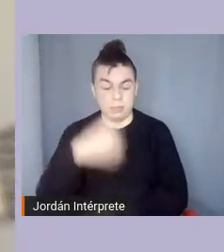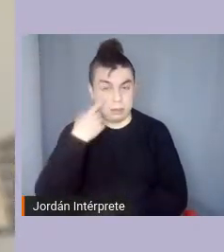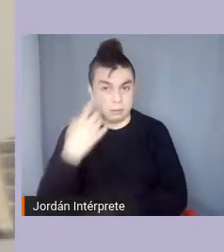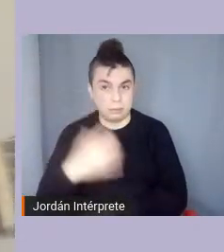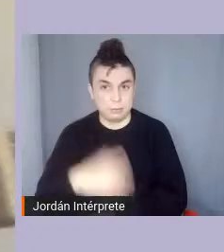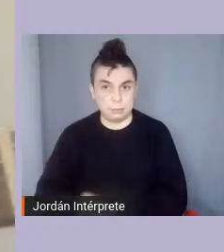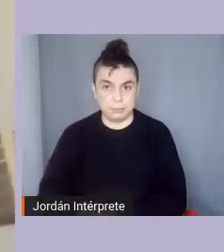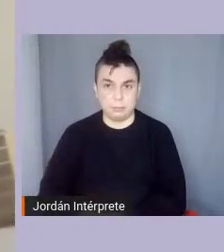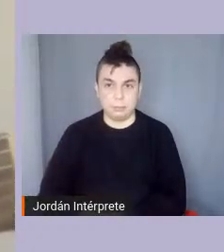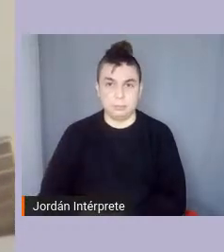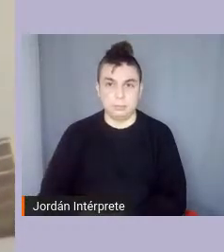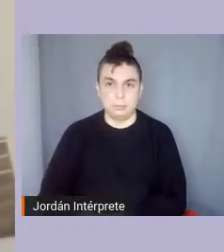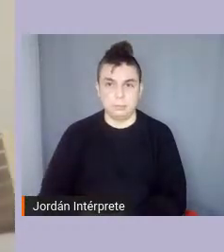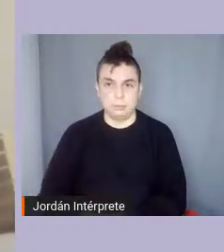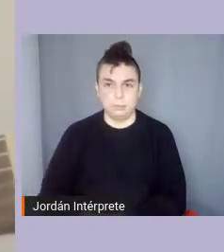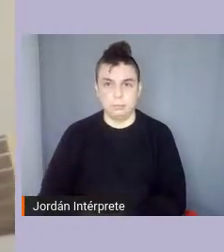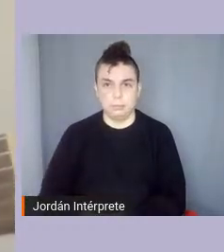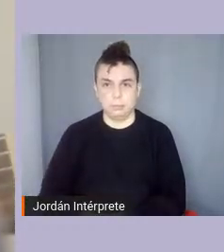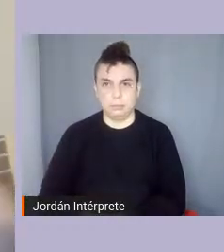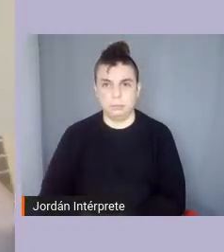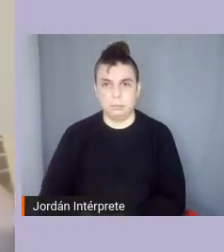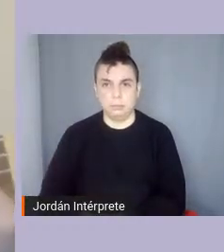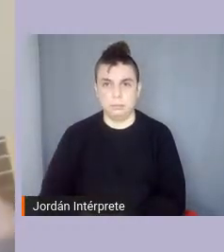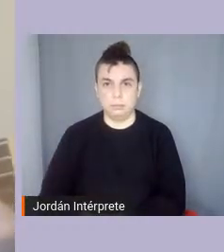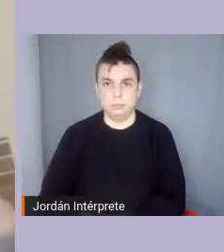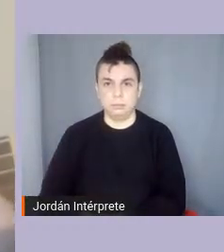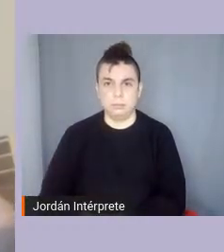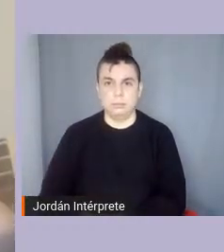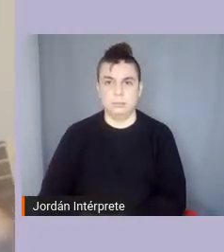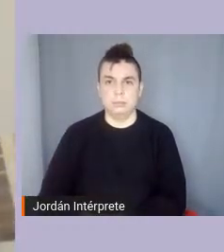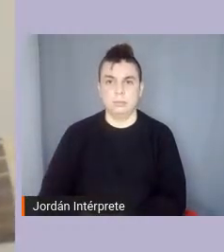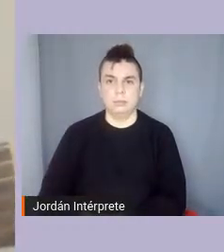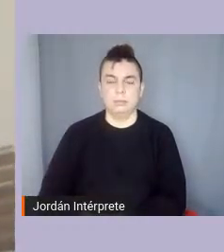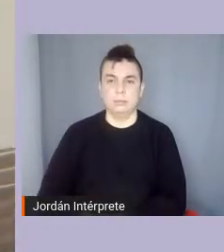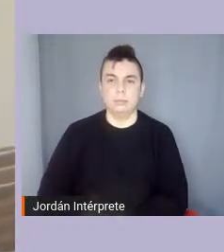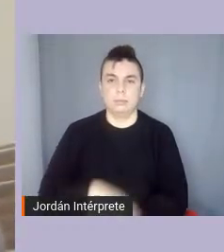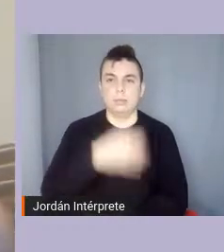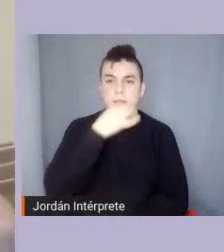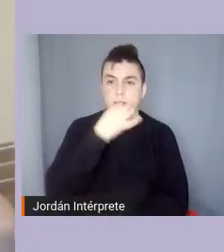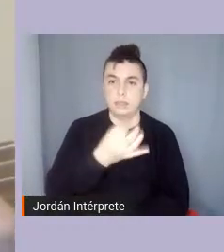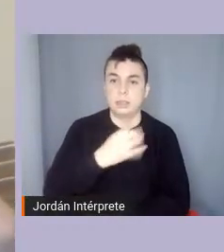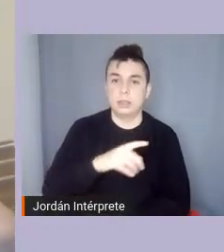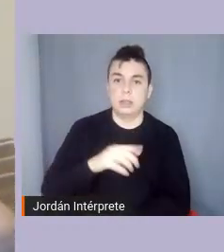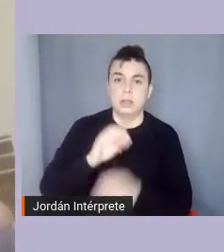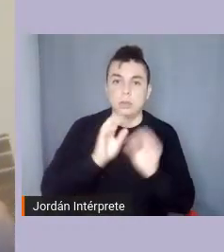Por ejemplo, si hago dum, dum, dum.